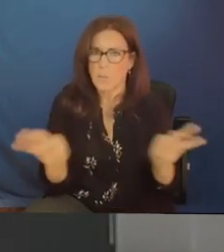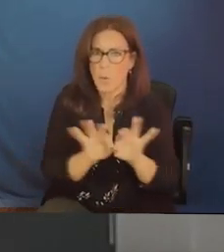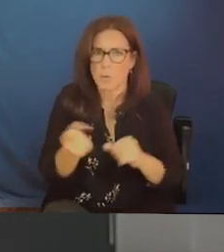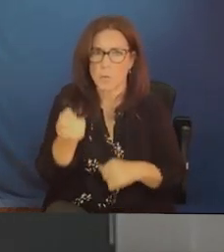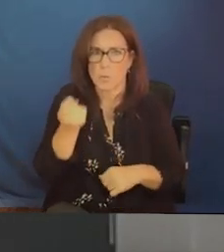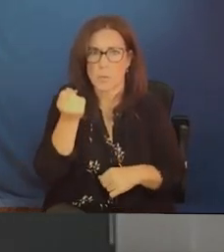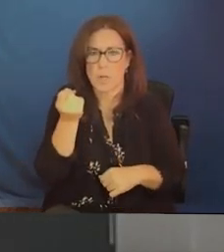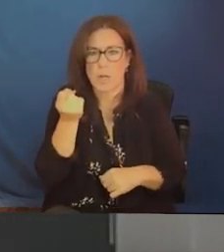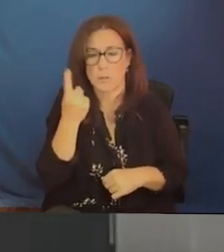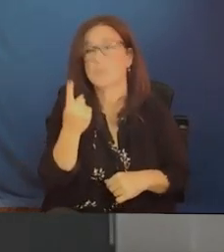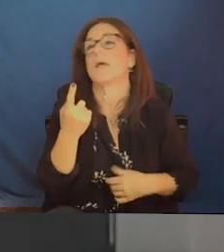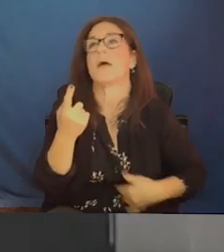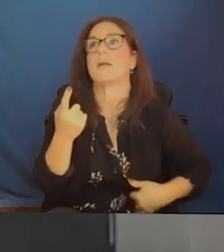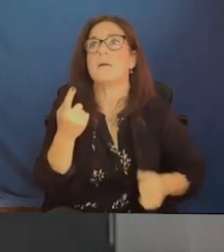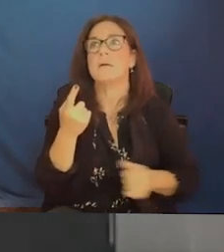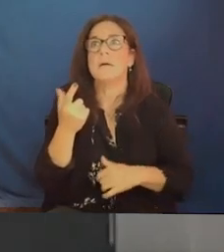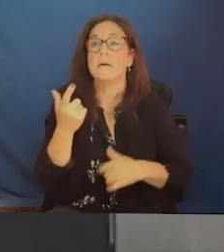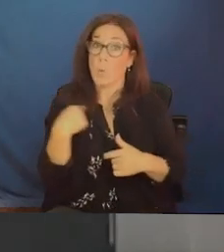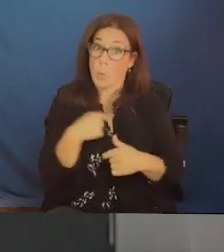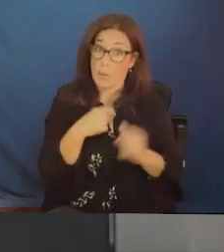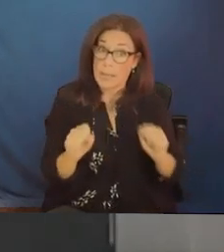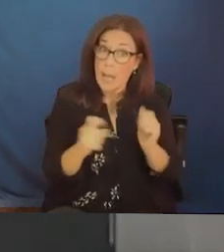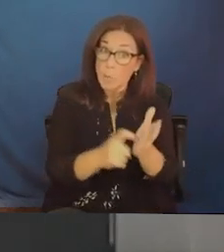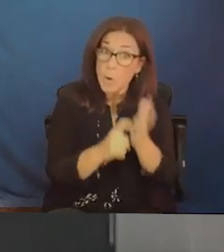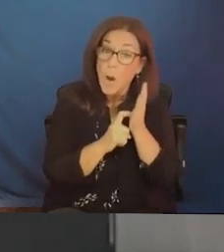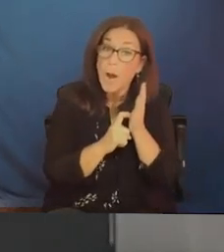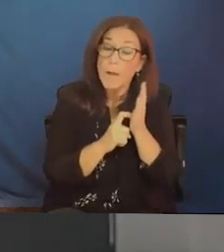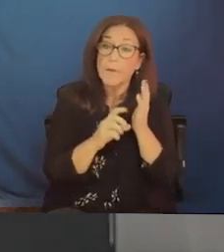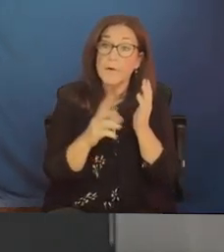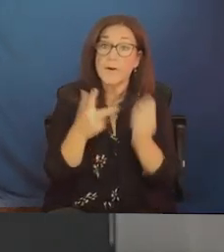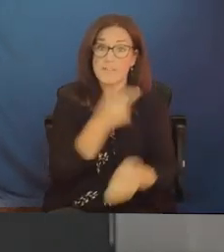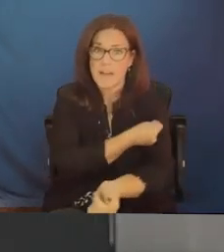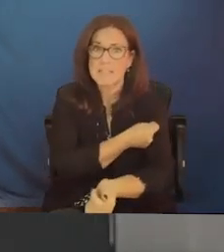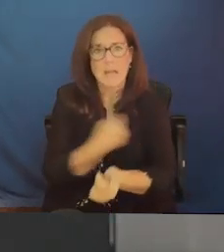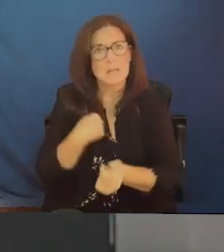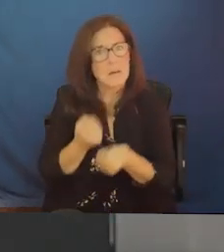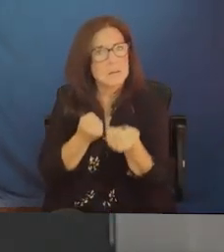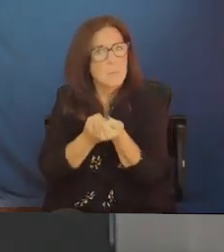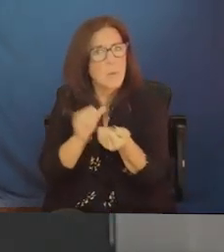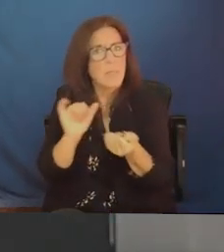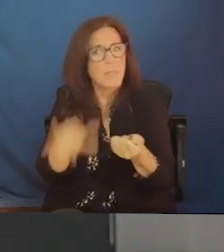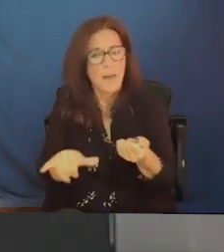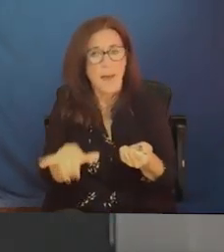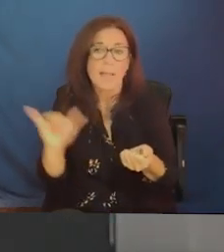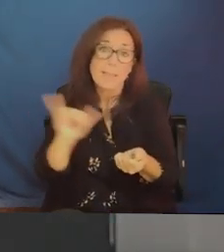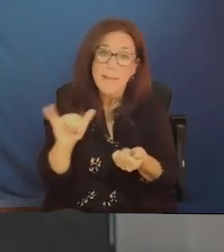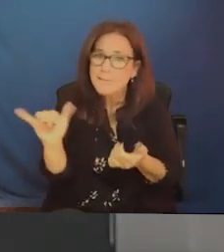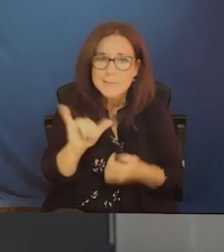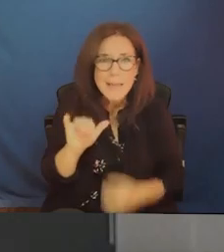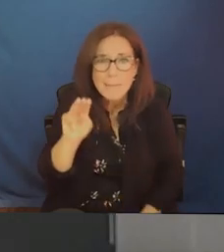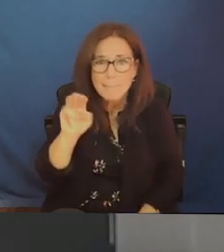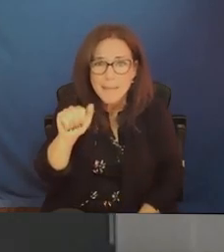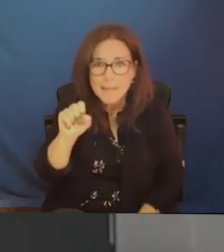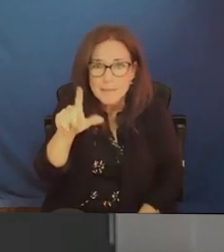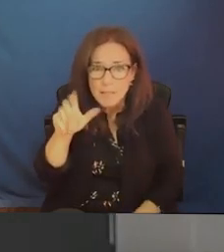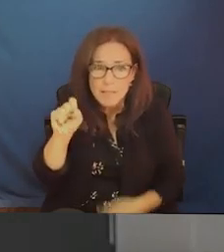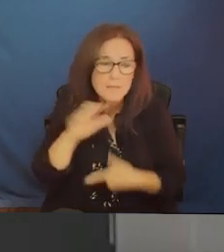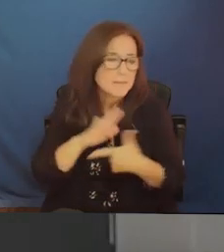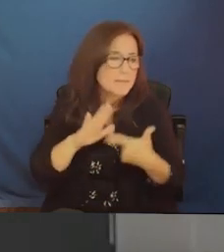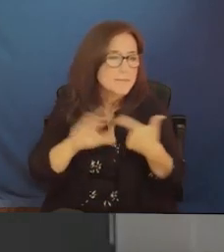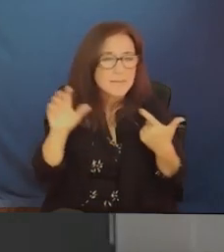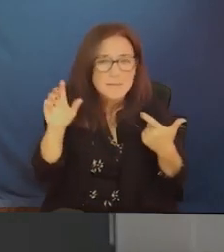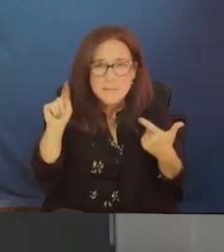creo que el solicitar las vacunas es inevitable y es algo que apoyo como la sarampión y la